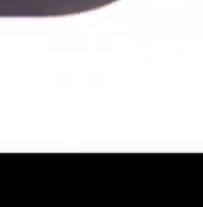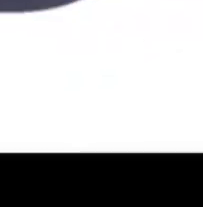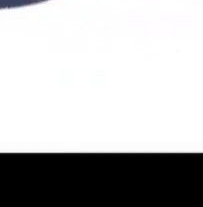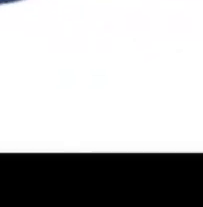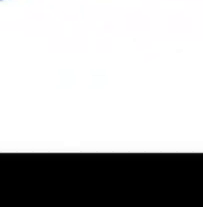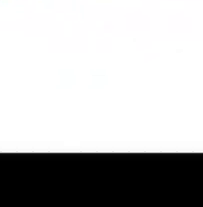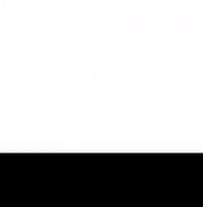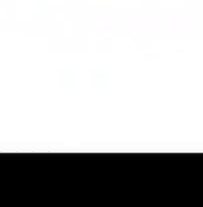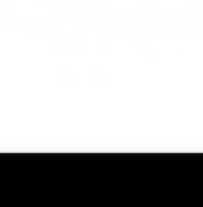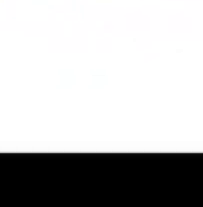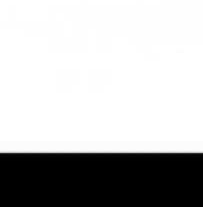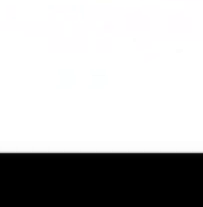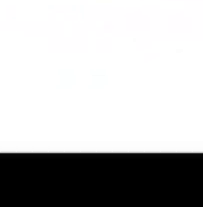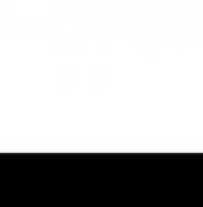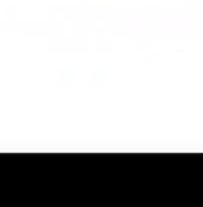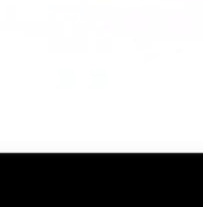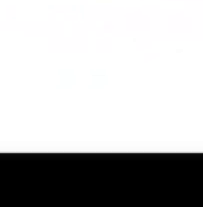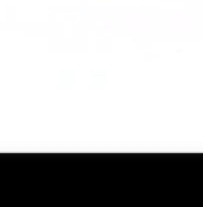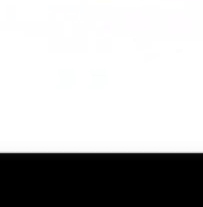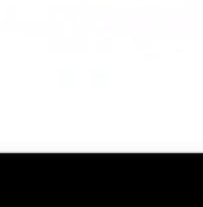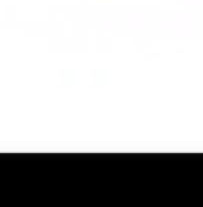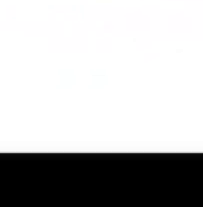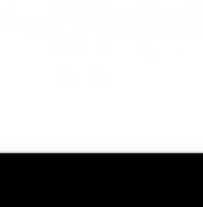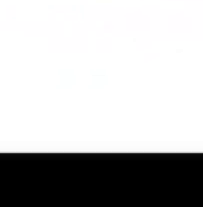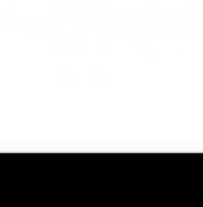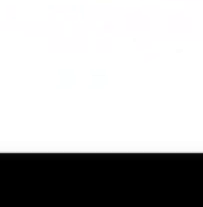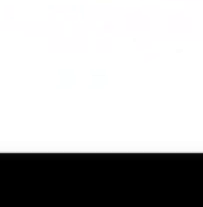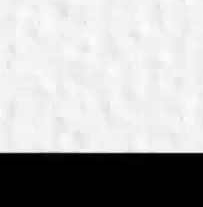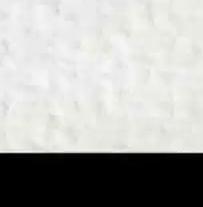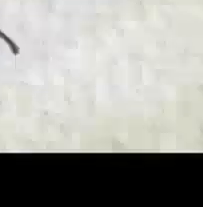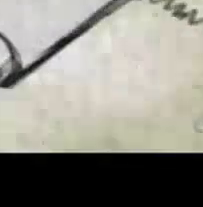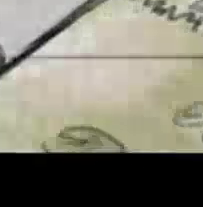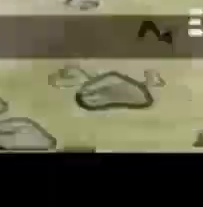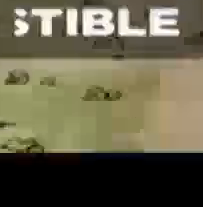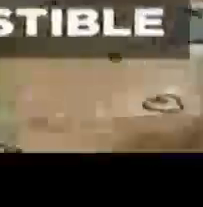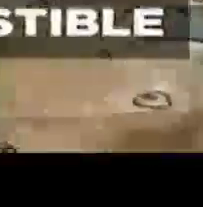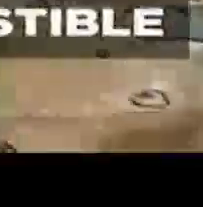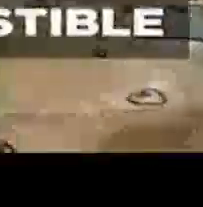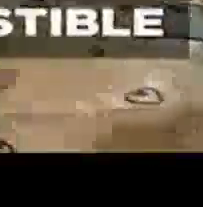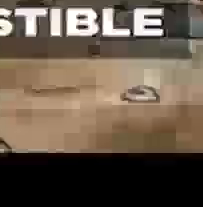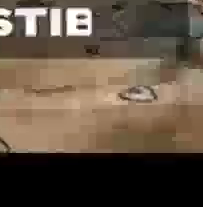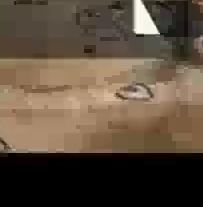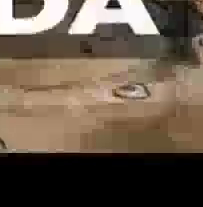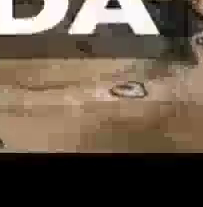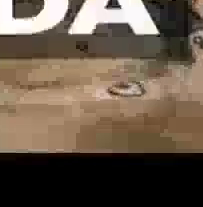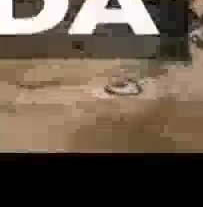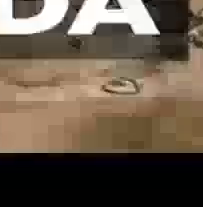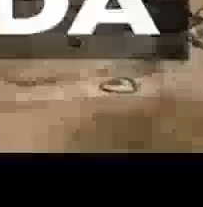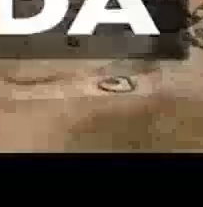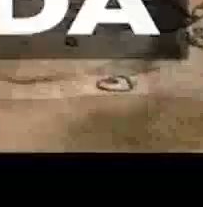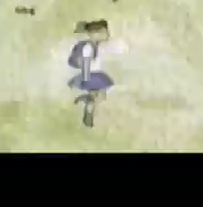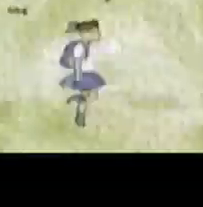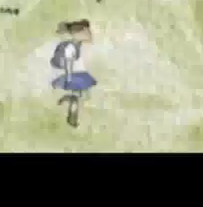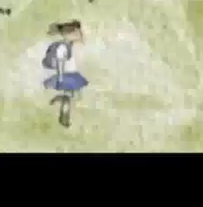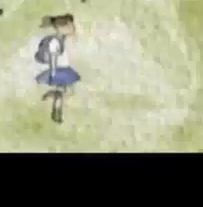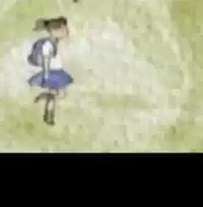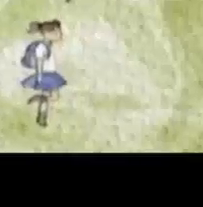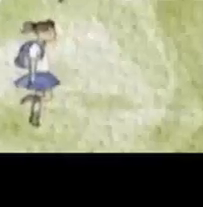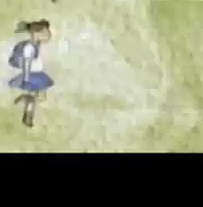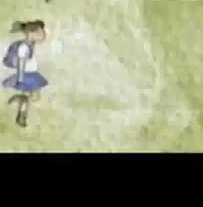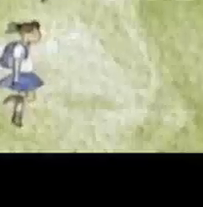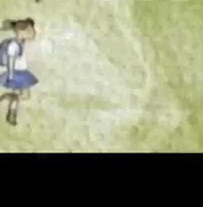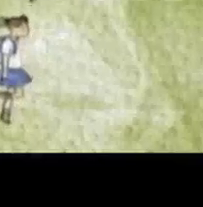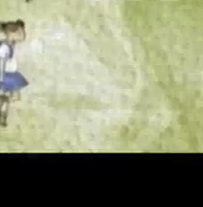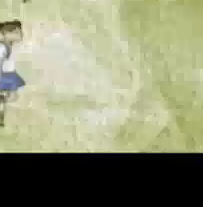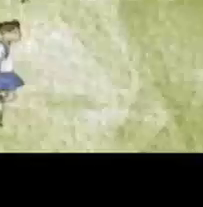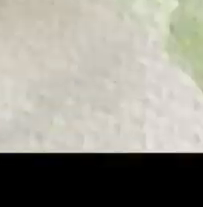El BCR va con usted. Somos el Banco de Costa Rica. Al que roba combustible no le importa nada. No le importa a